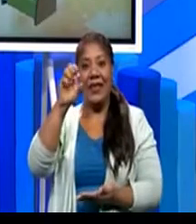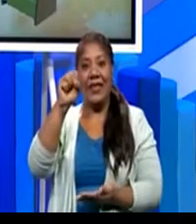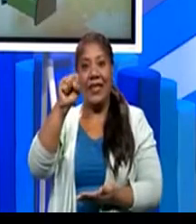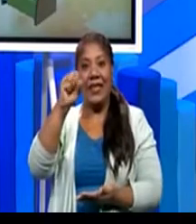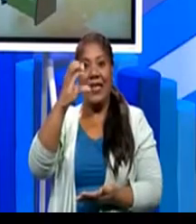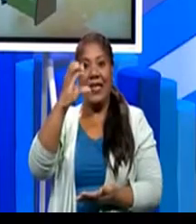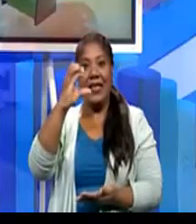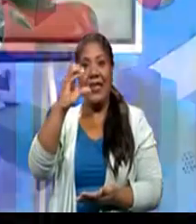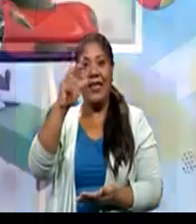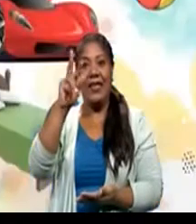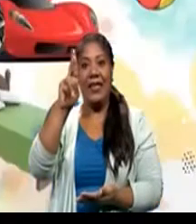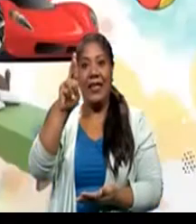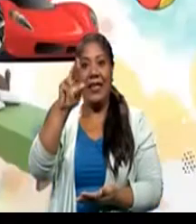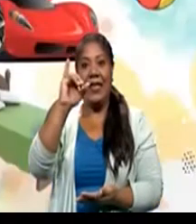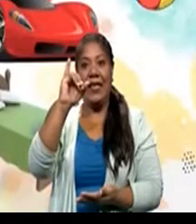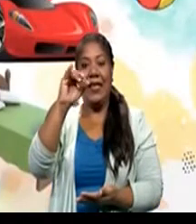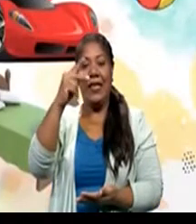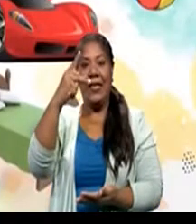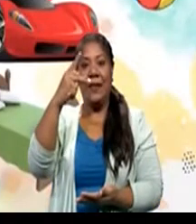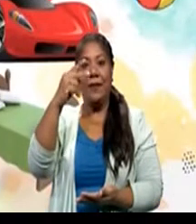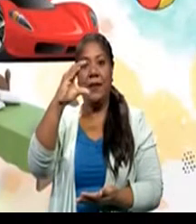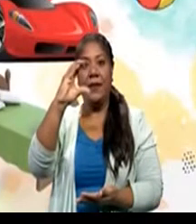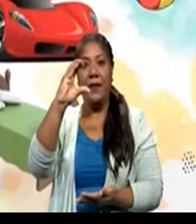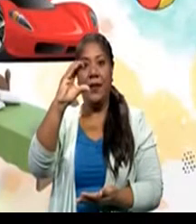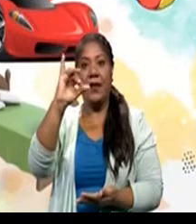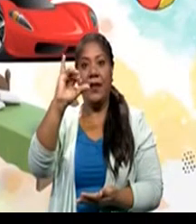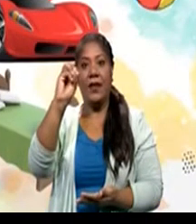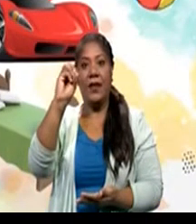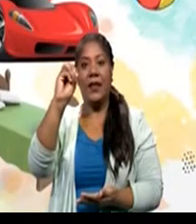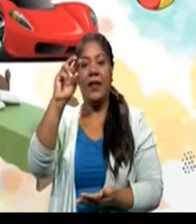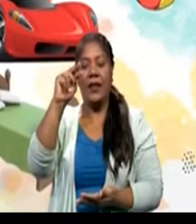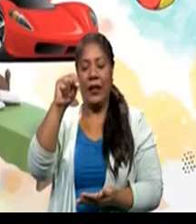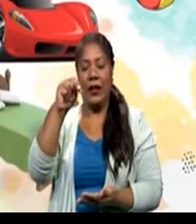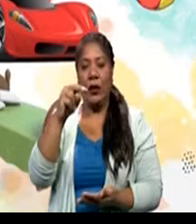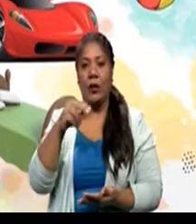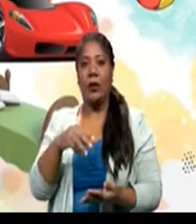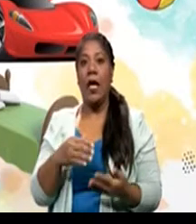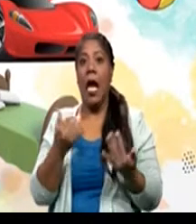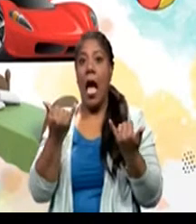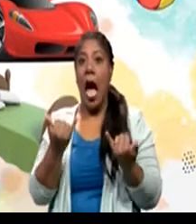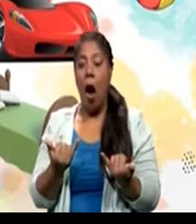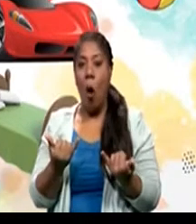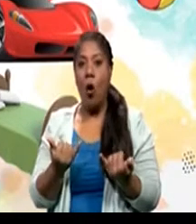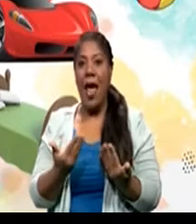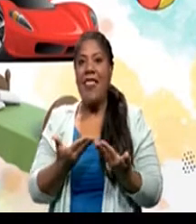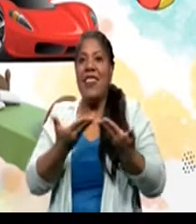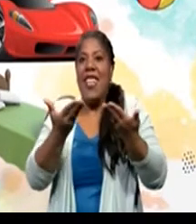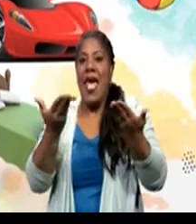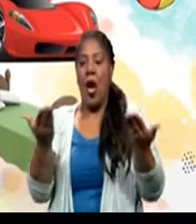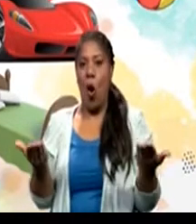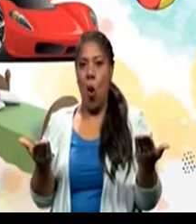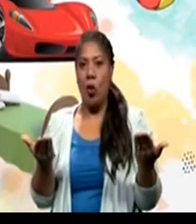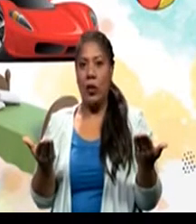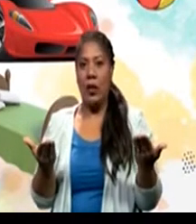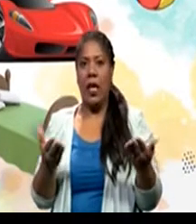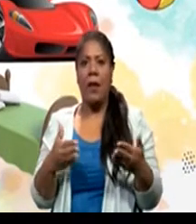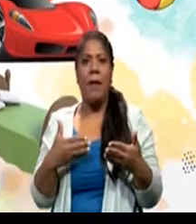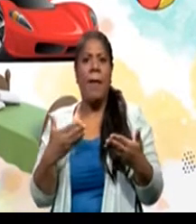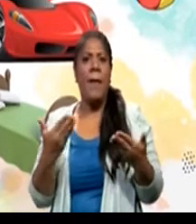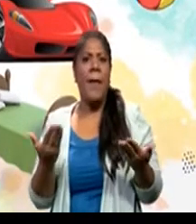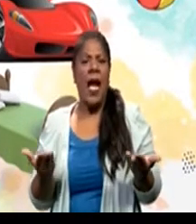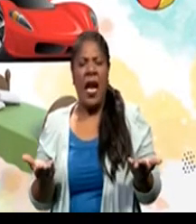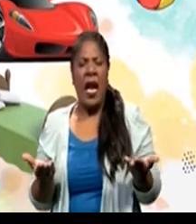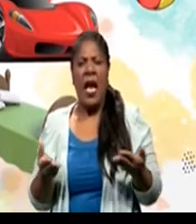hablar de la descripción de objetos. Y cuando hablamos de la descripción de objetos, se describen las clases y utilidades